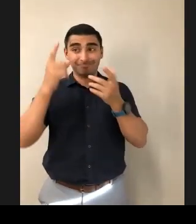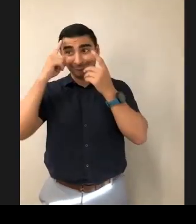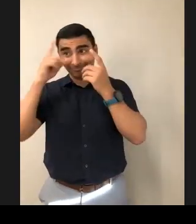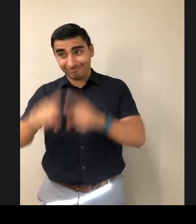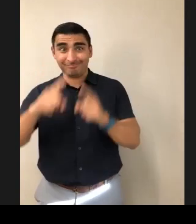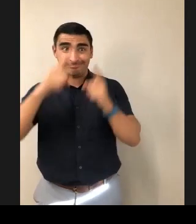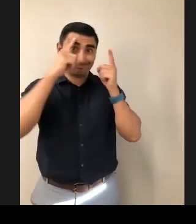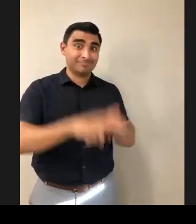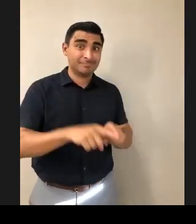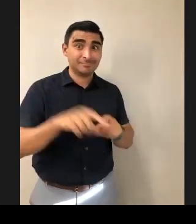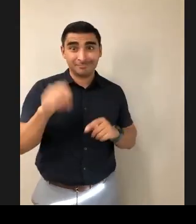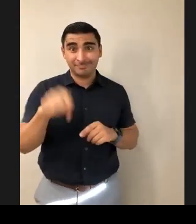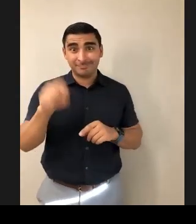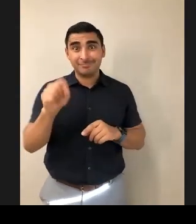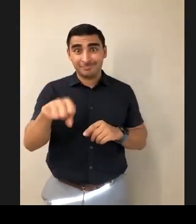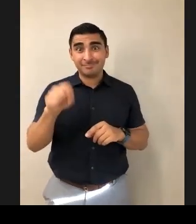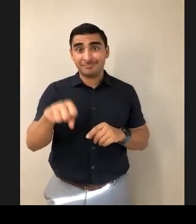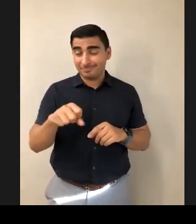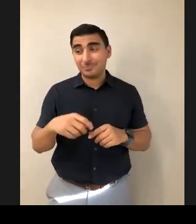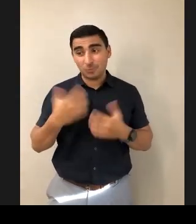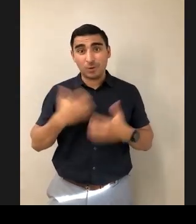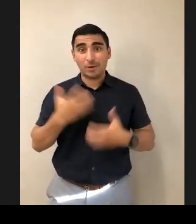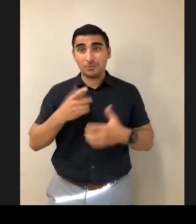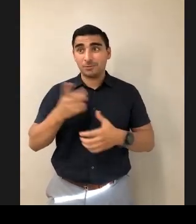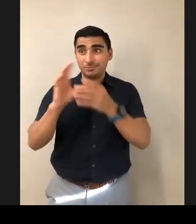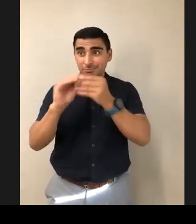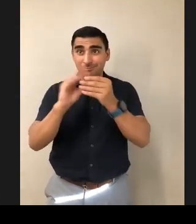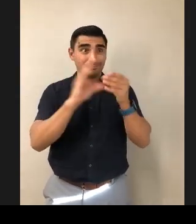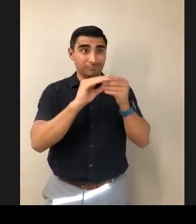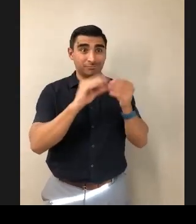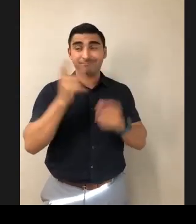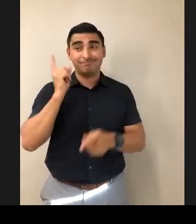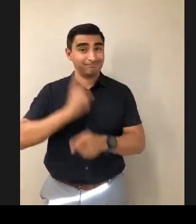ser dito y dito.